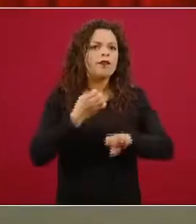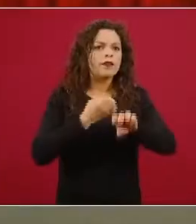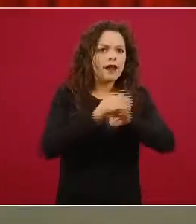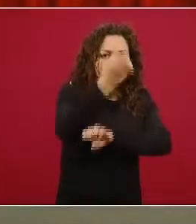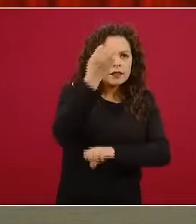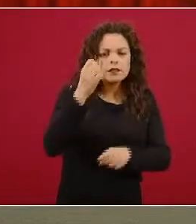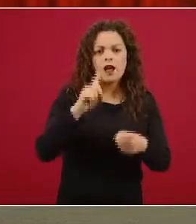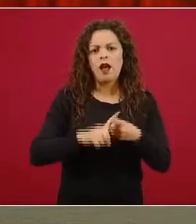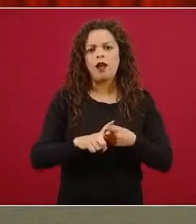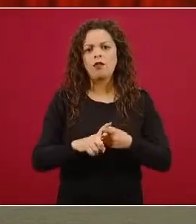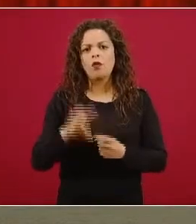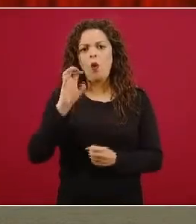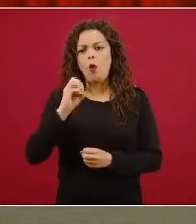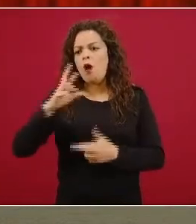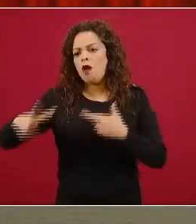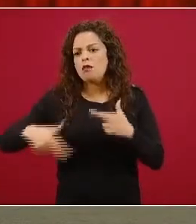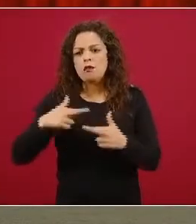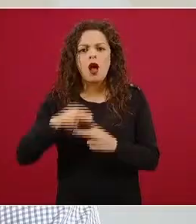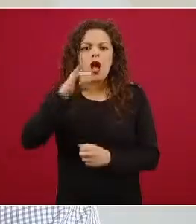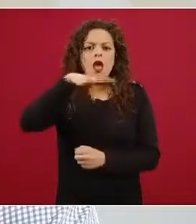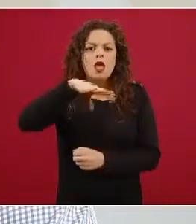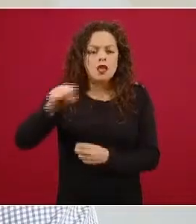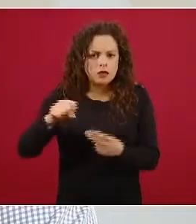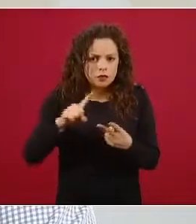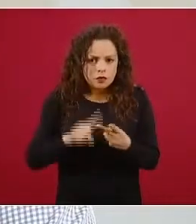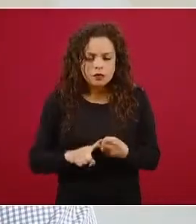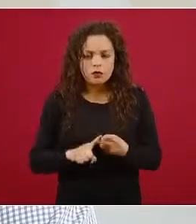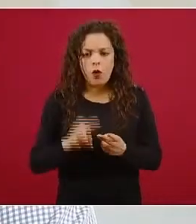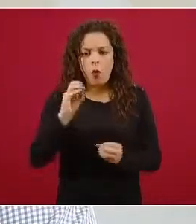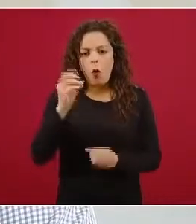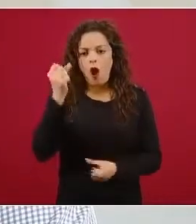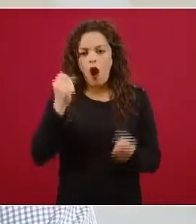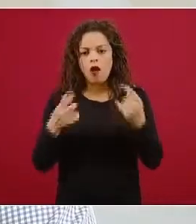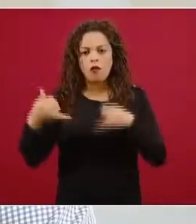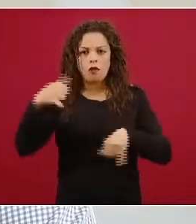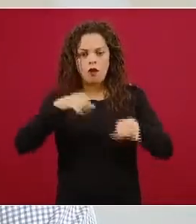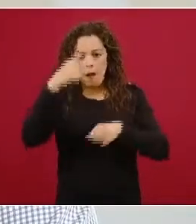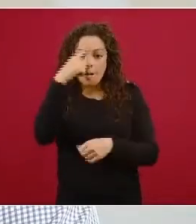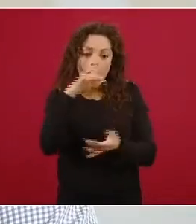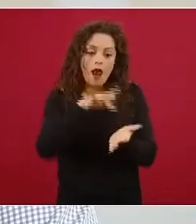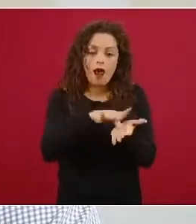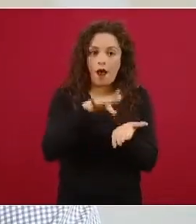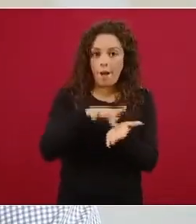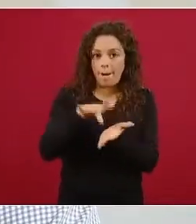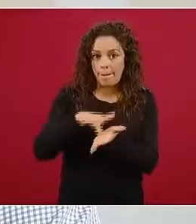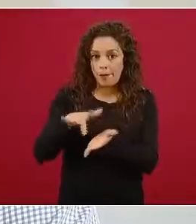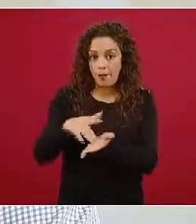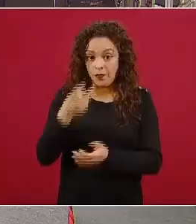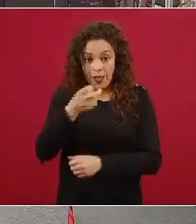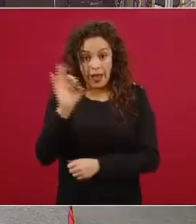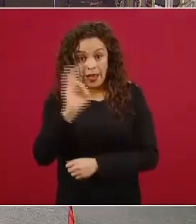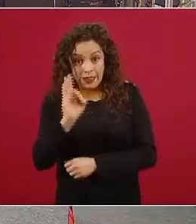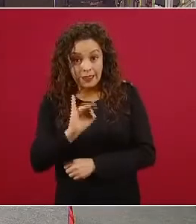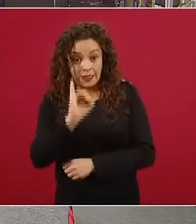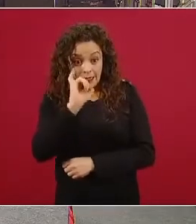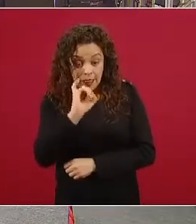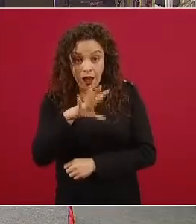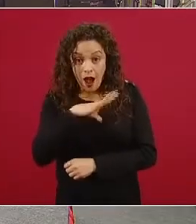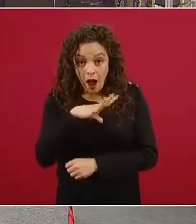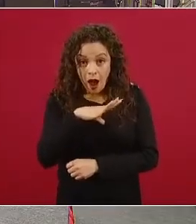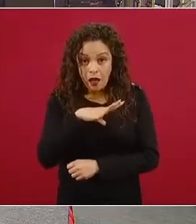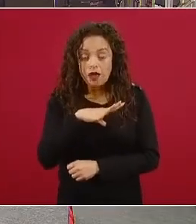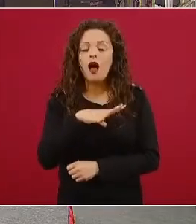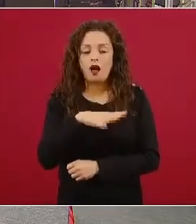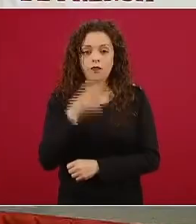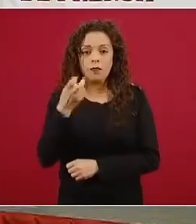donde se encuentra un laboratorio regional del IMSS o alguno de los laboratorios de apoyo. Si eso se da de esa manera, lo más seguro es